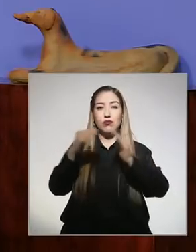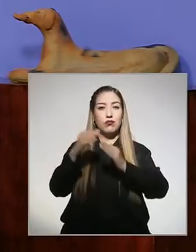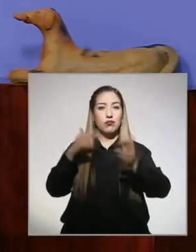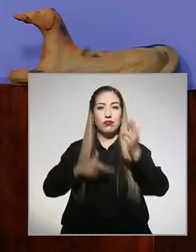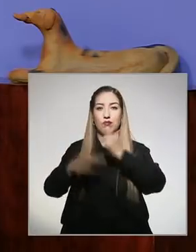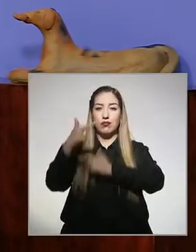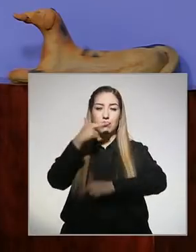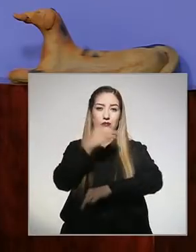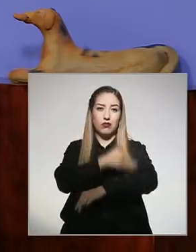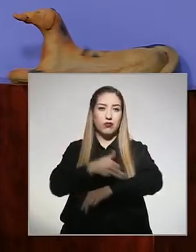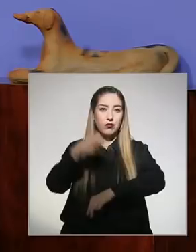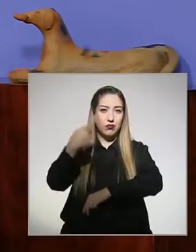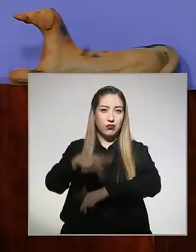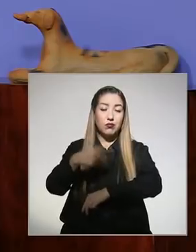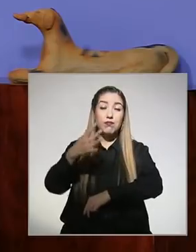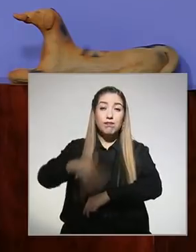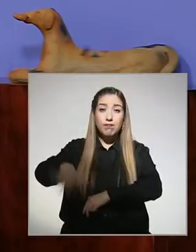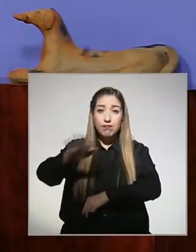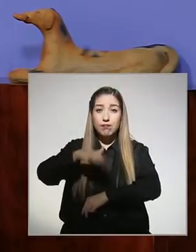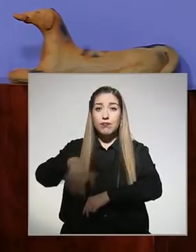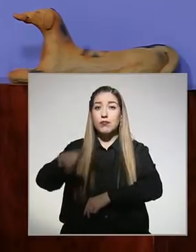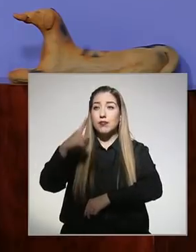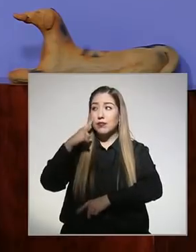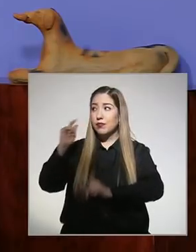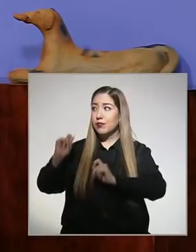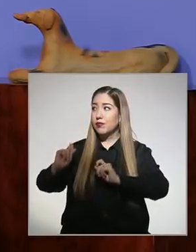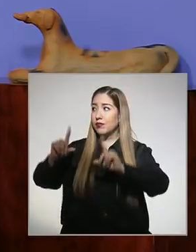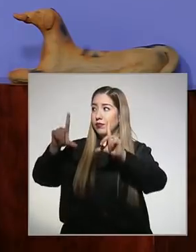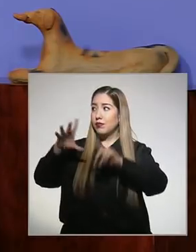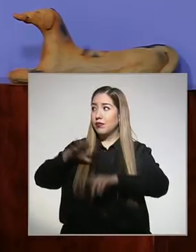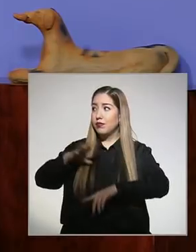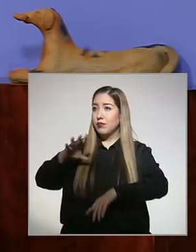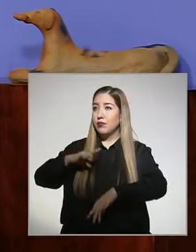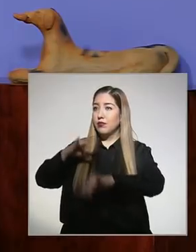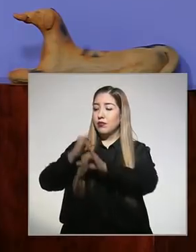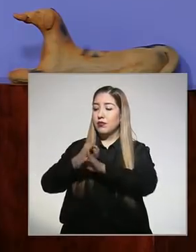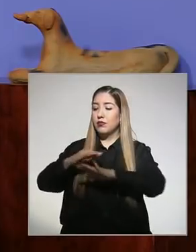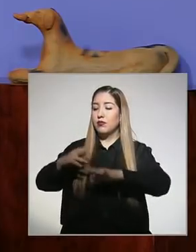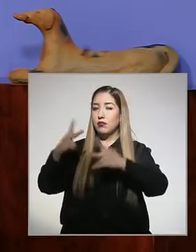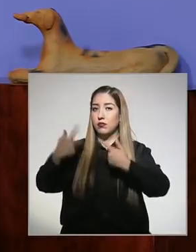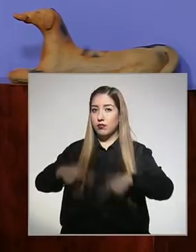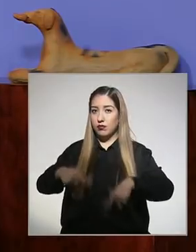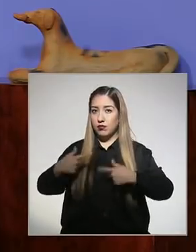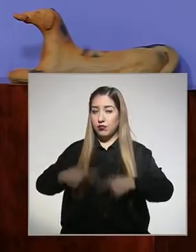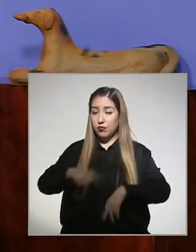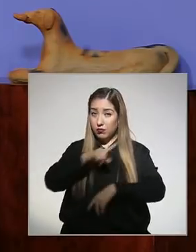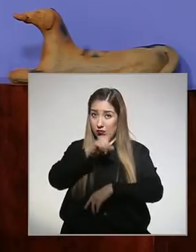familias buscan. Entonces, en su pantalla aparecerán los datos de estas personas y si ustedes